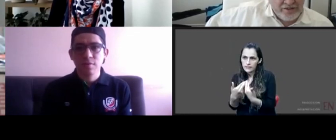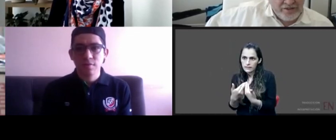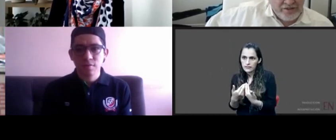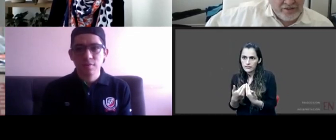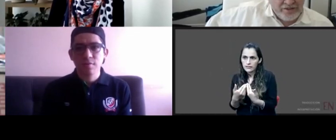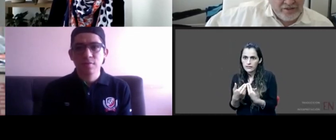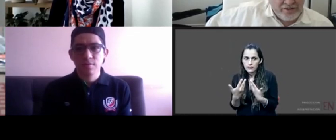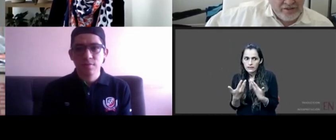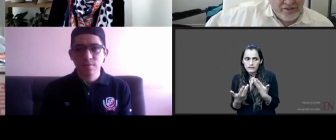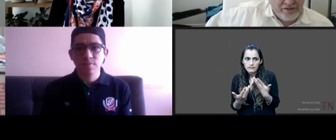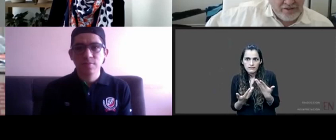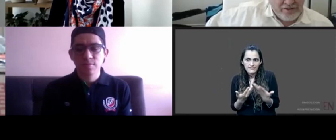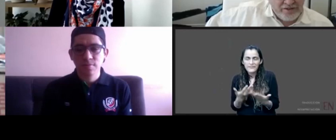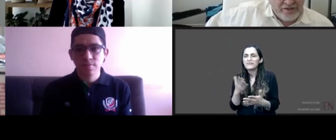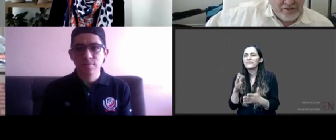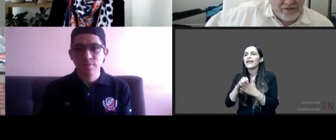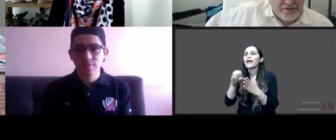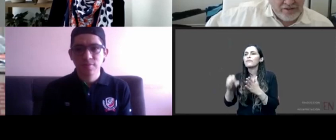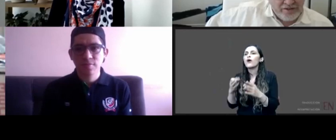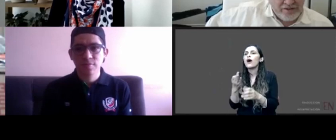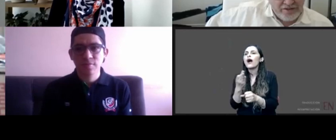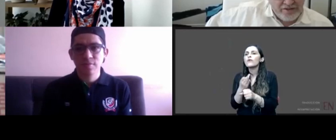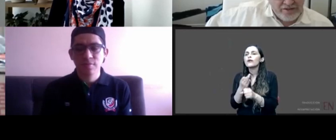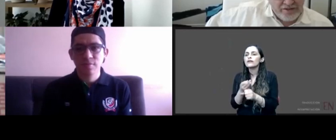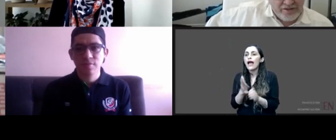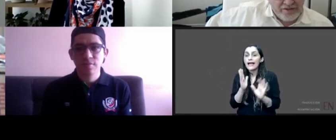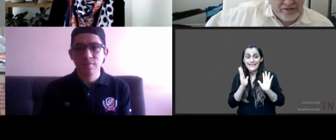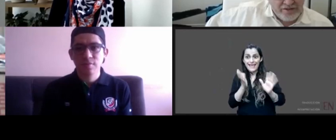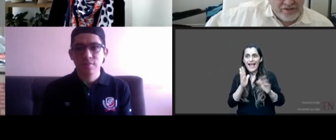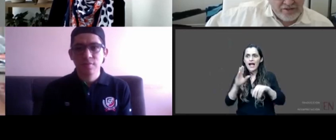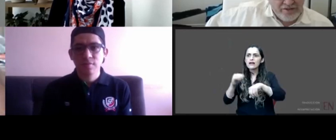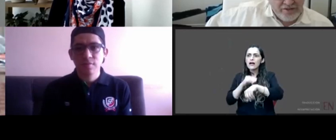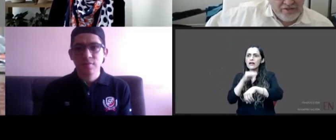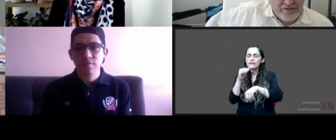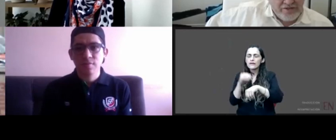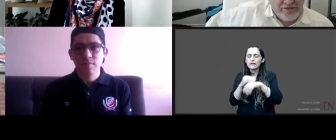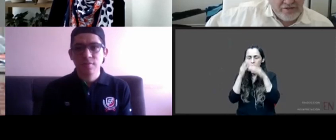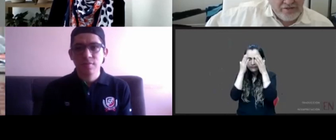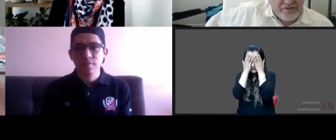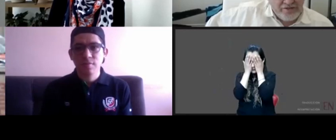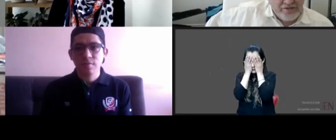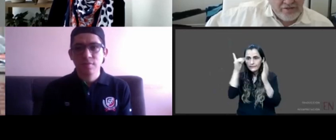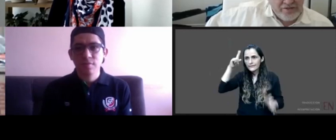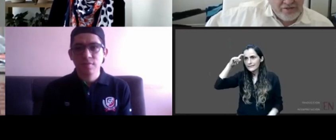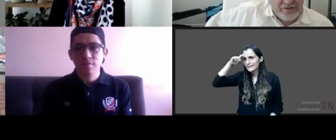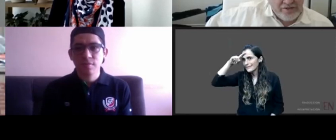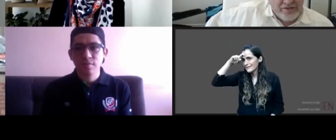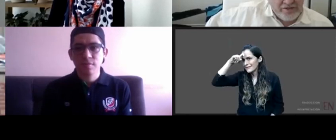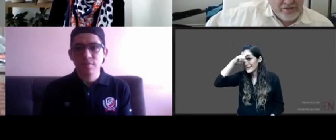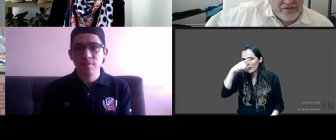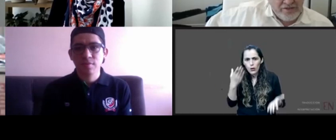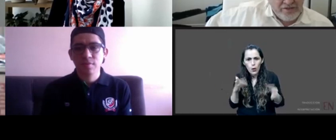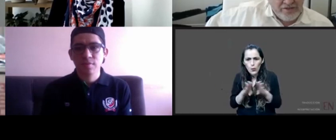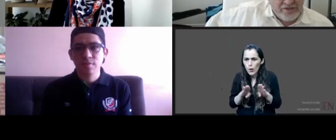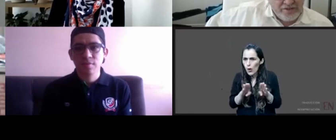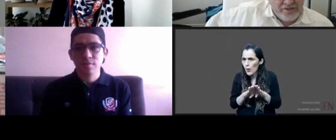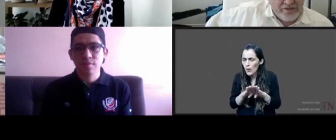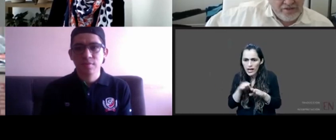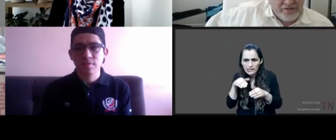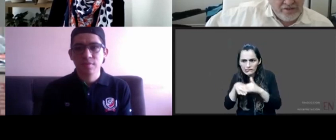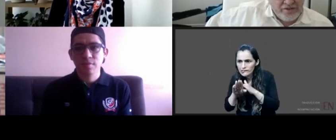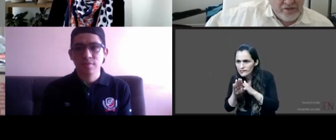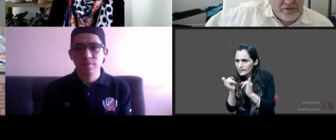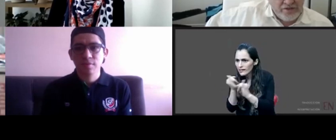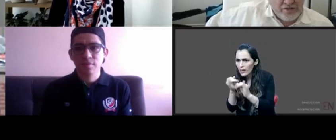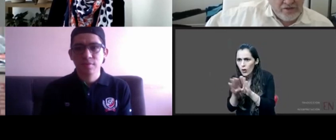Y por ejemplo, ahora ver las calificaciones para nosotros es muy difícil. Pues gracias a mi hija voy